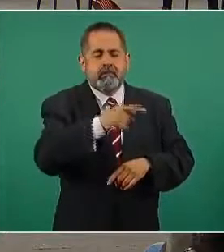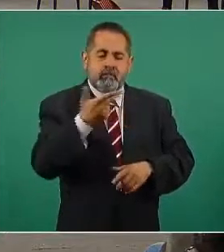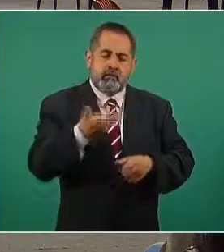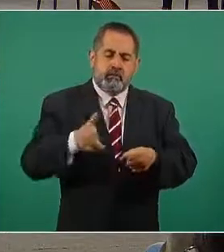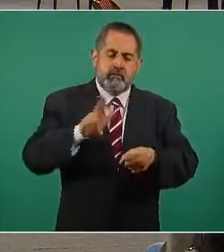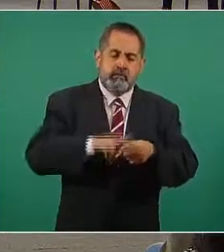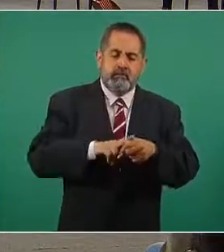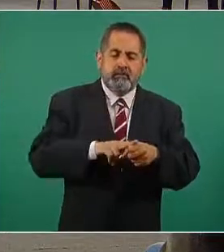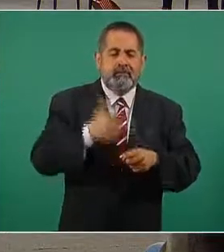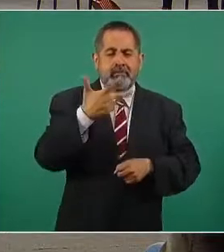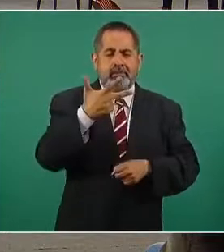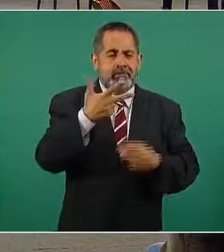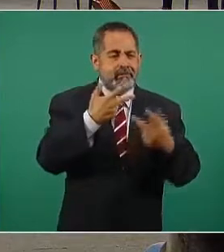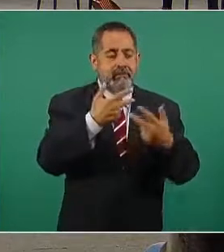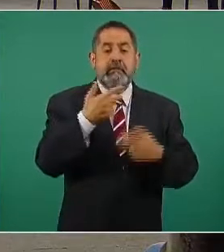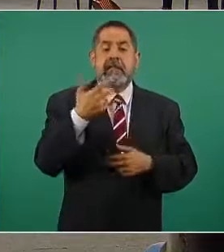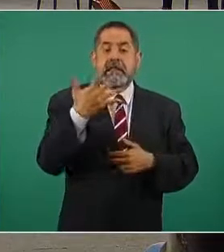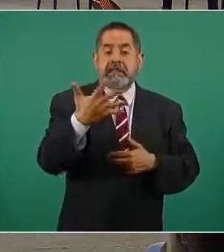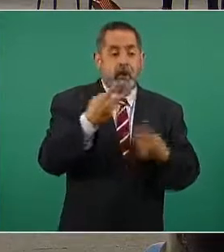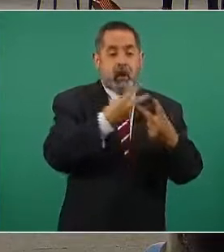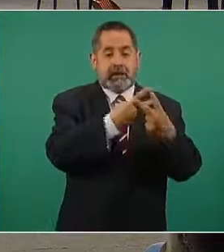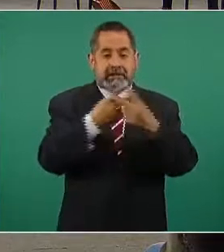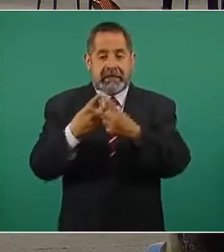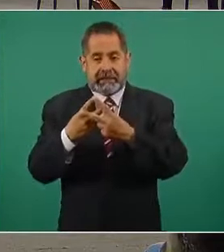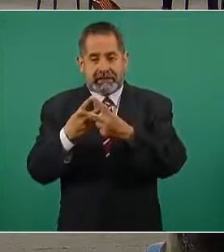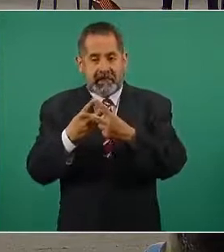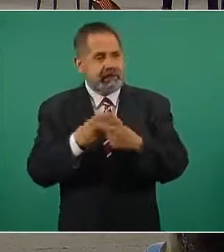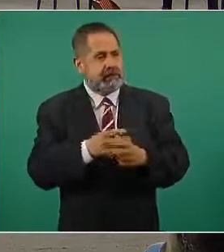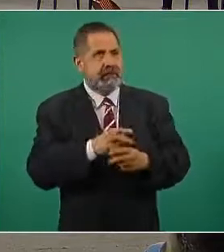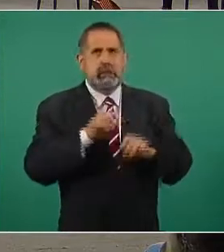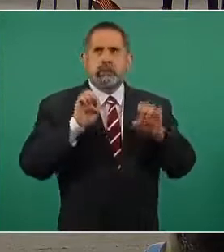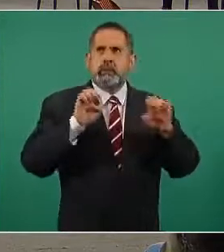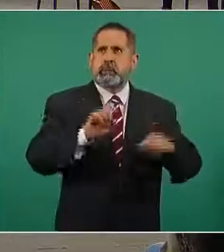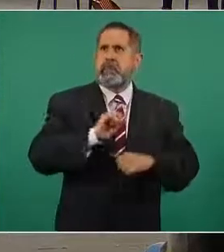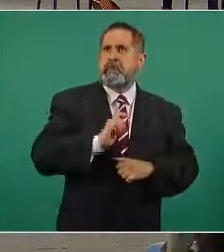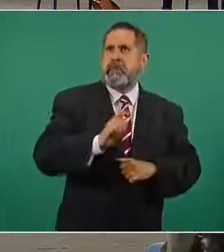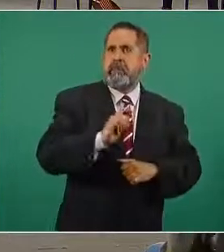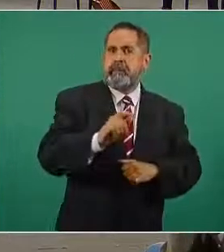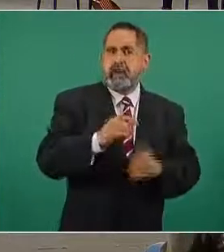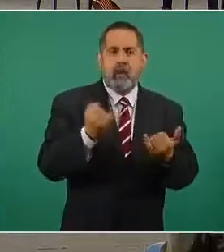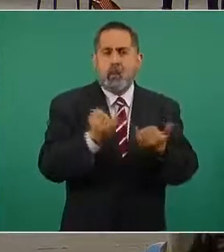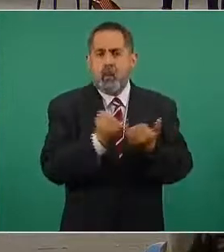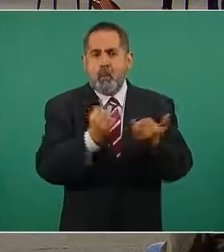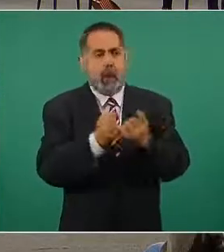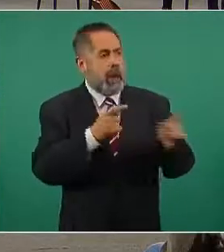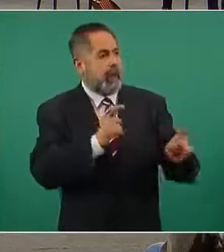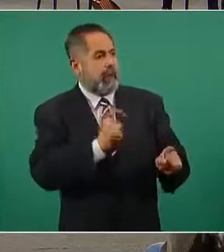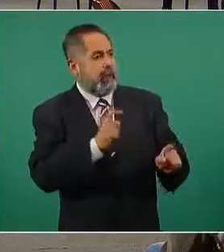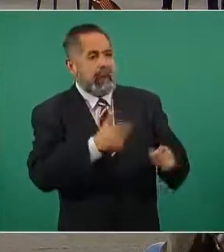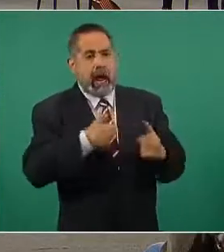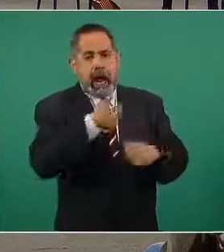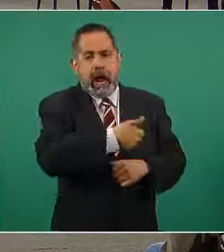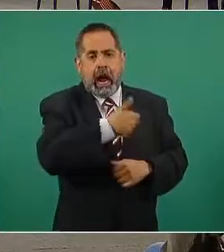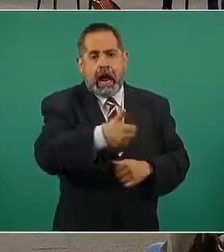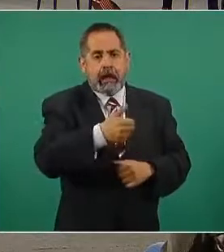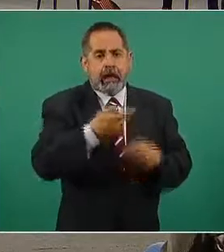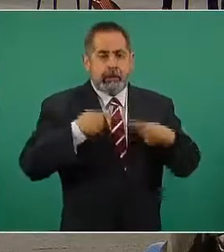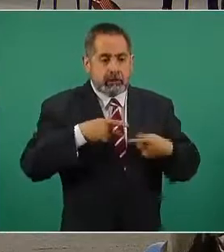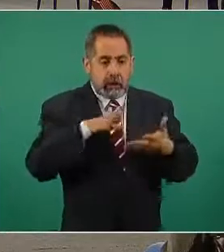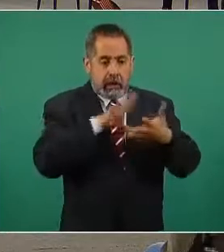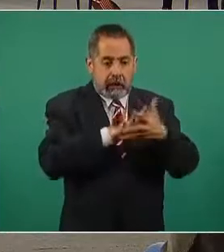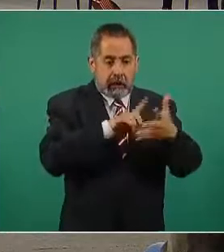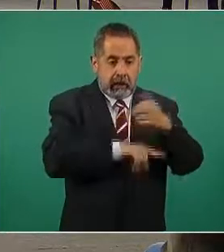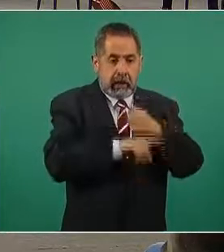5 estrellas o más por el alojamiento, alimentación y la atención de cada interno.